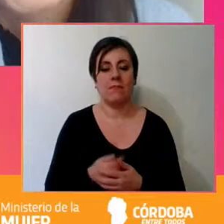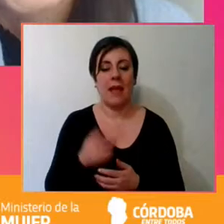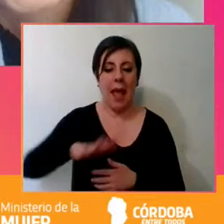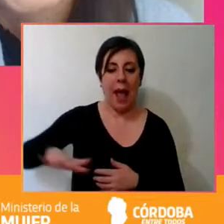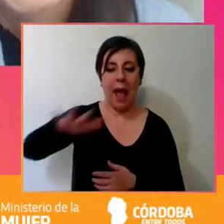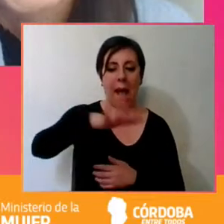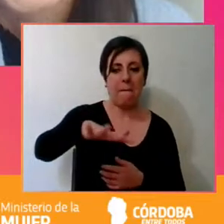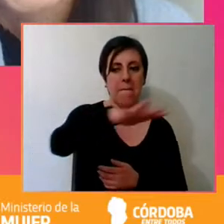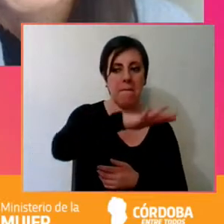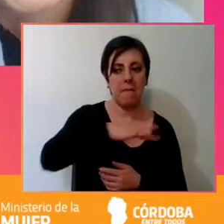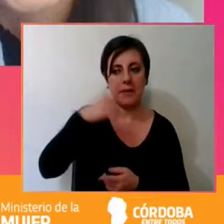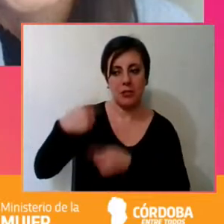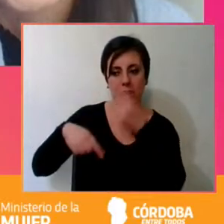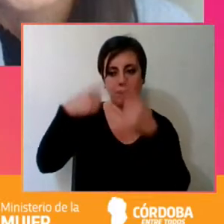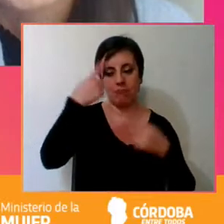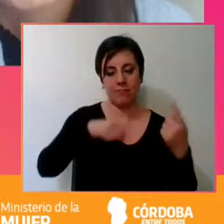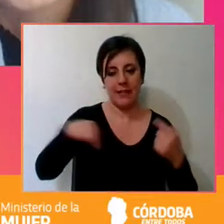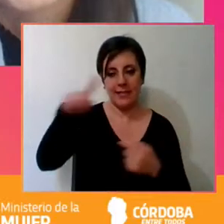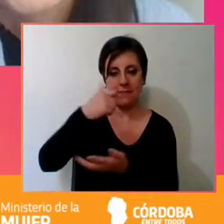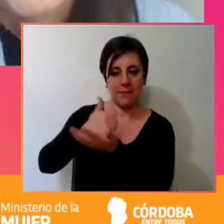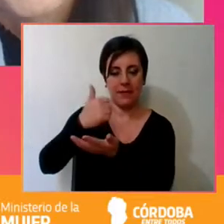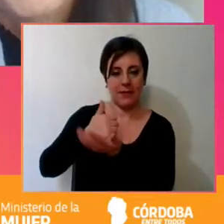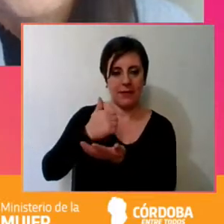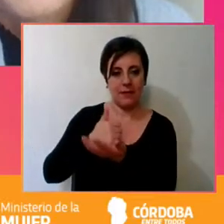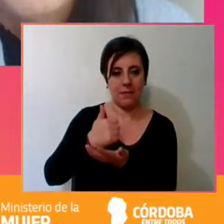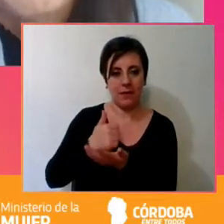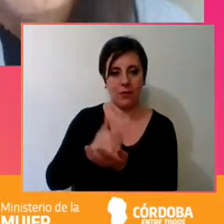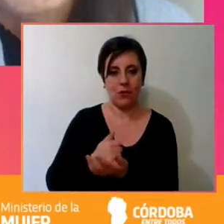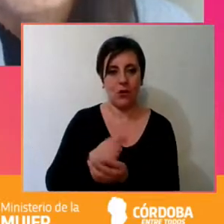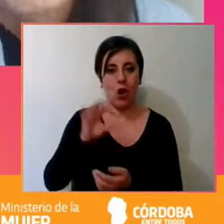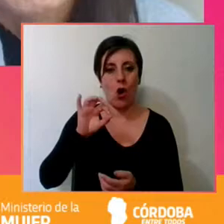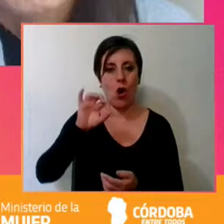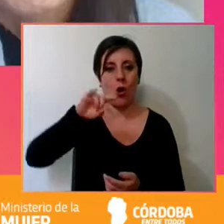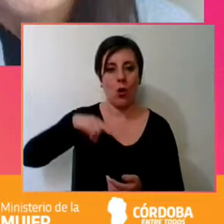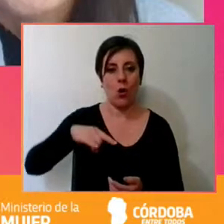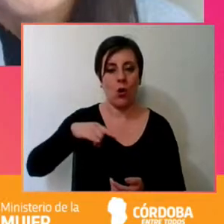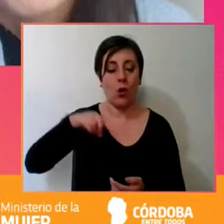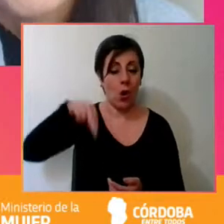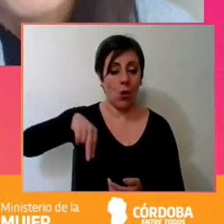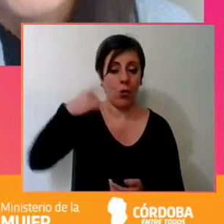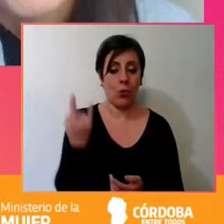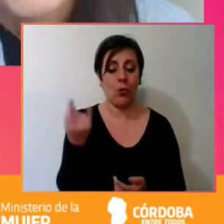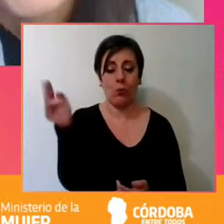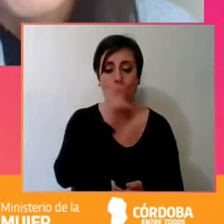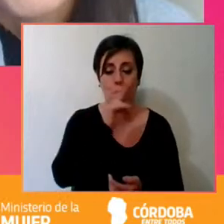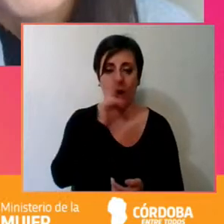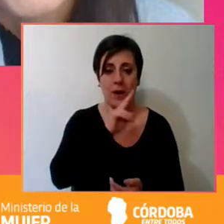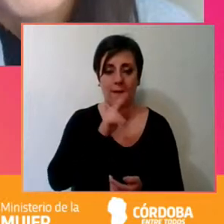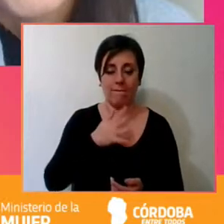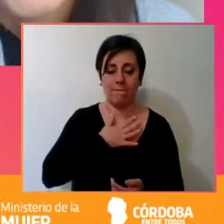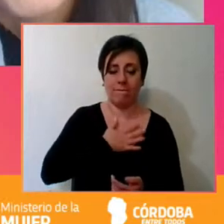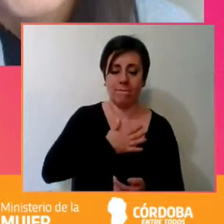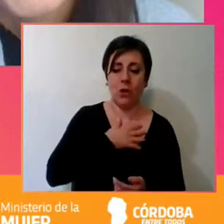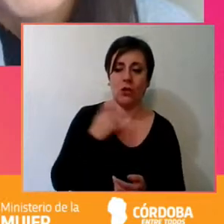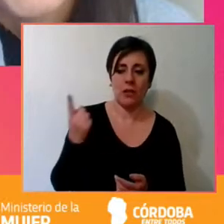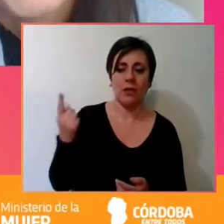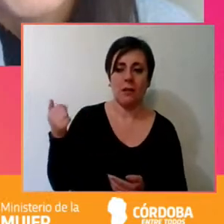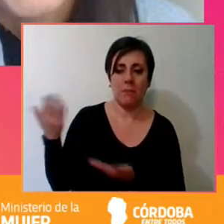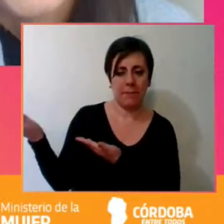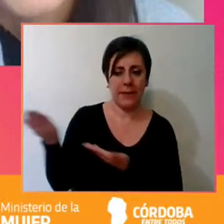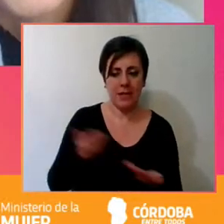espacios donde ella está participando desde ONU Mujeres. Y la verdad que es un gusto poder